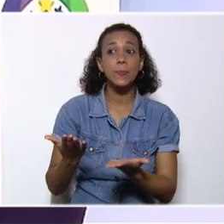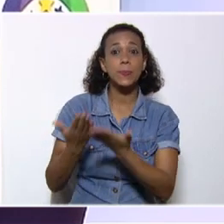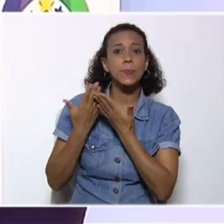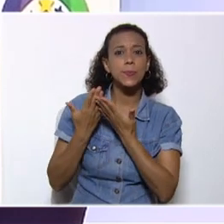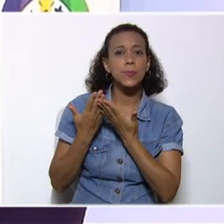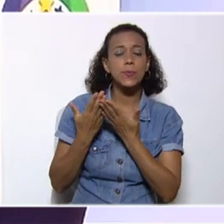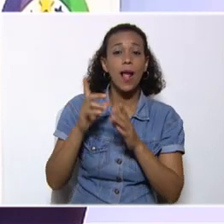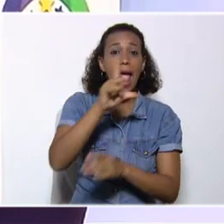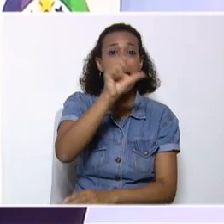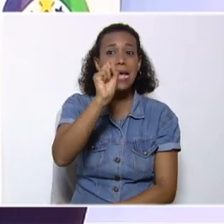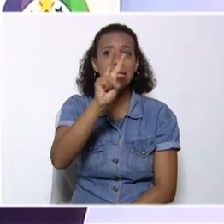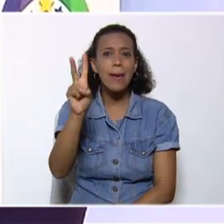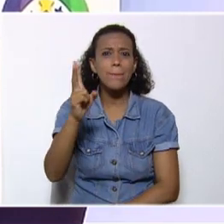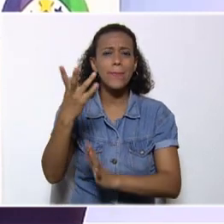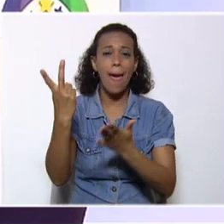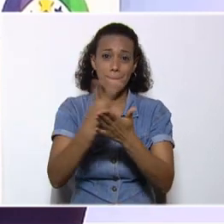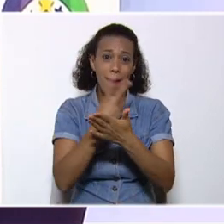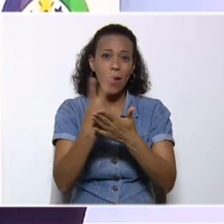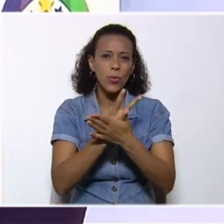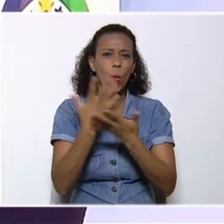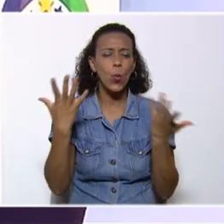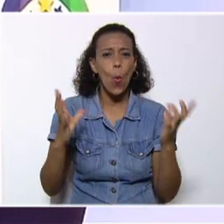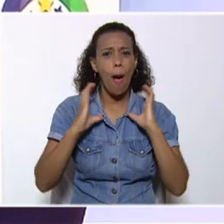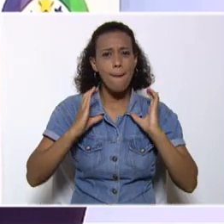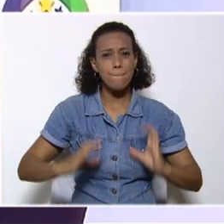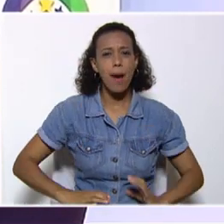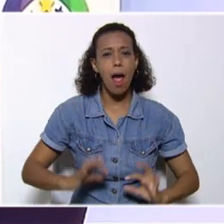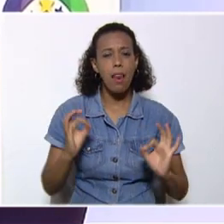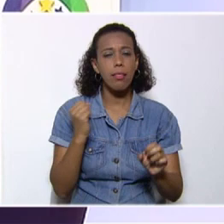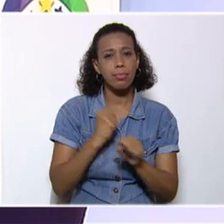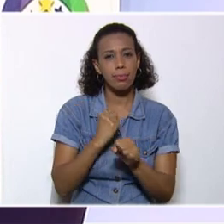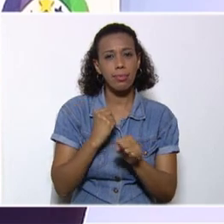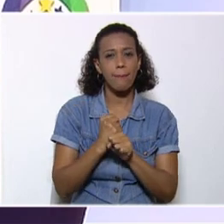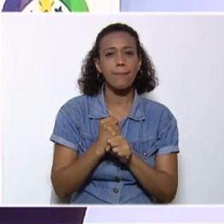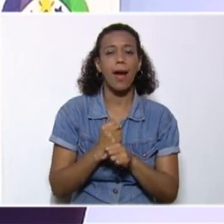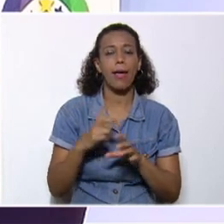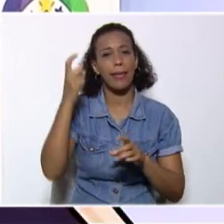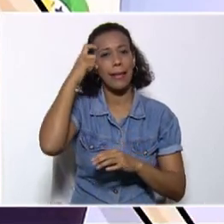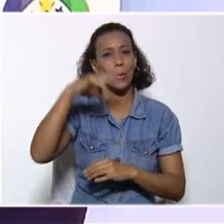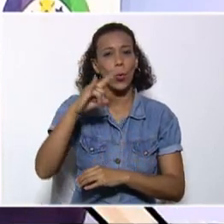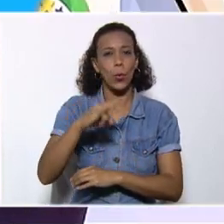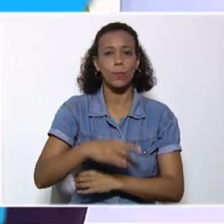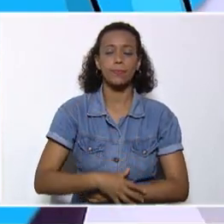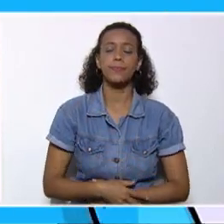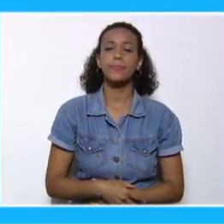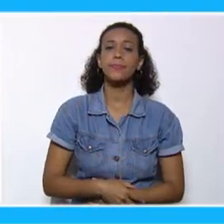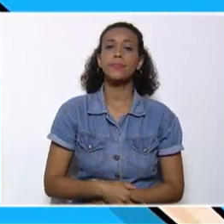mostrar en lengua de señas venezolanas cuáles son las palabras claves que vamos a trabajar el día de hoy.